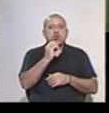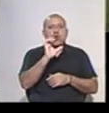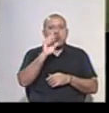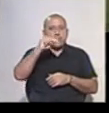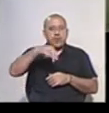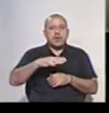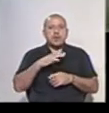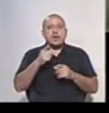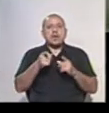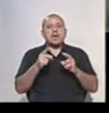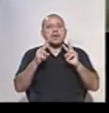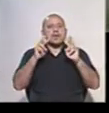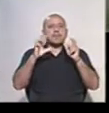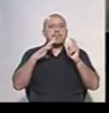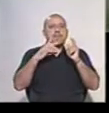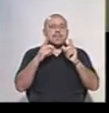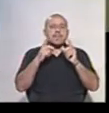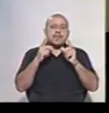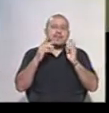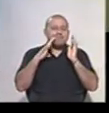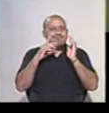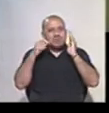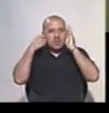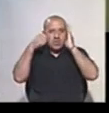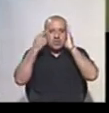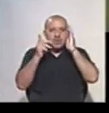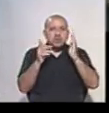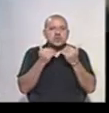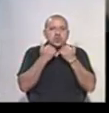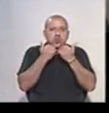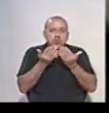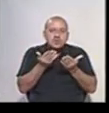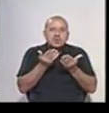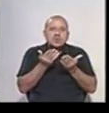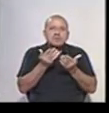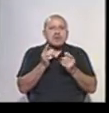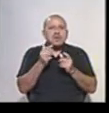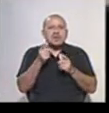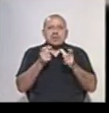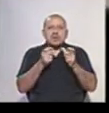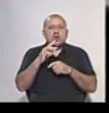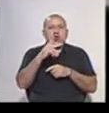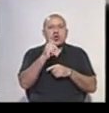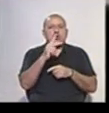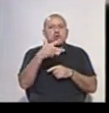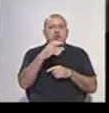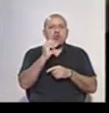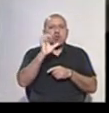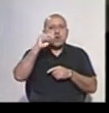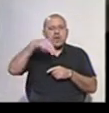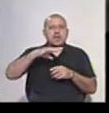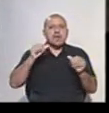dicho en la radio el otro día, diciendo que no me parece que le llegue al estilo de los Coen, porque los Coen hacen